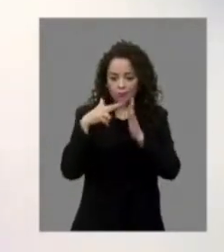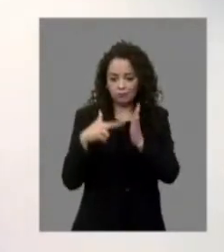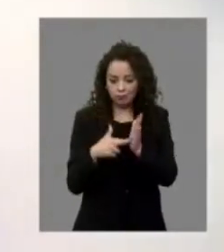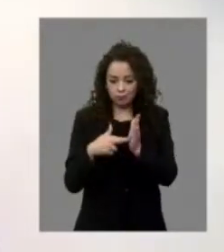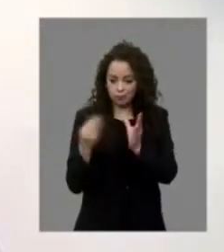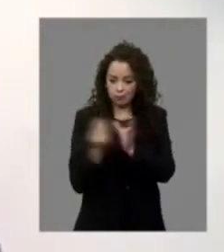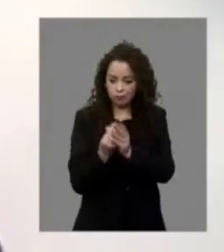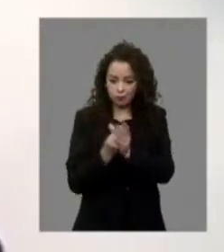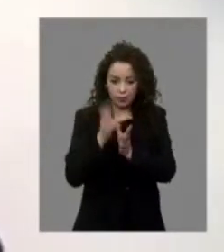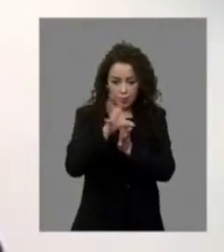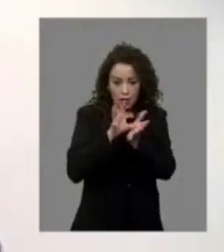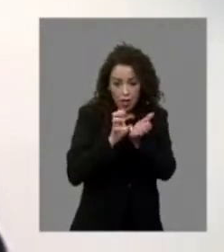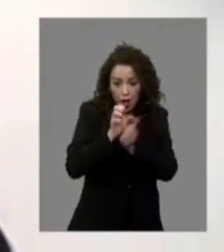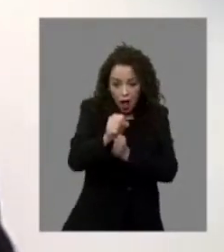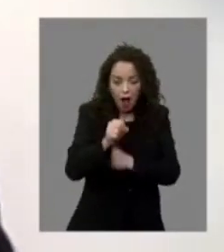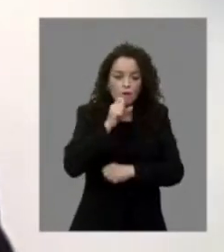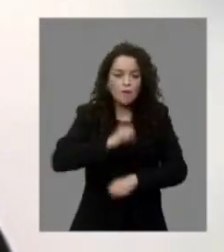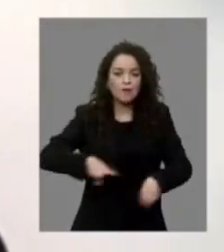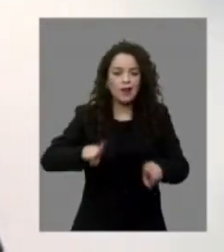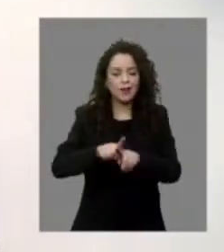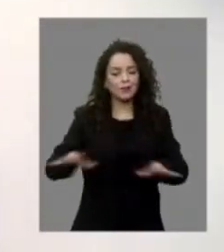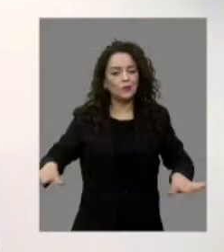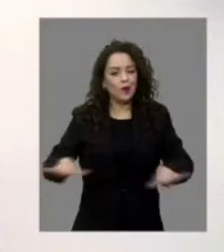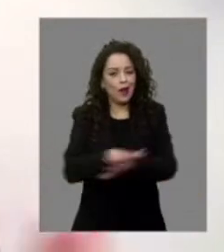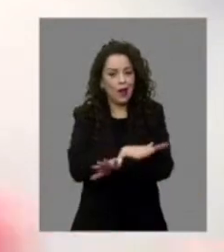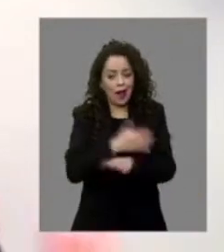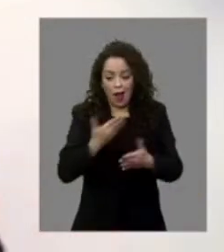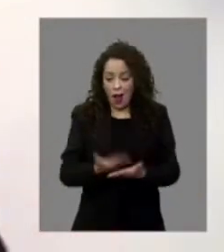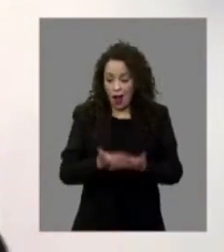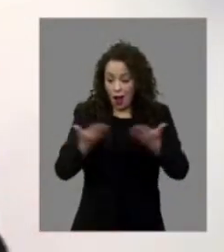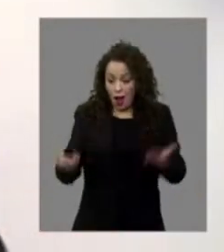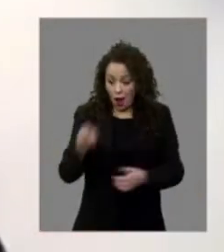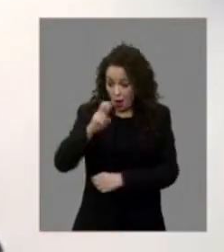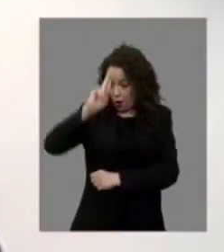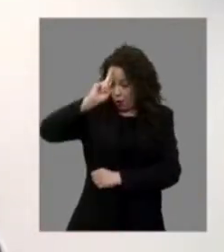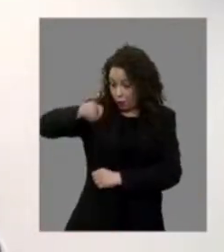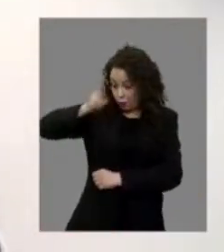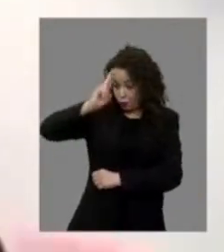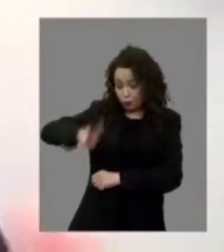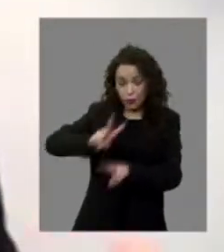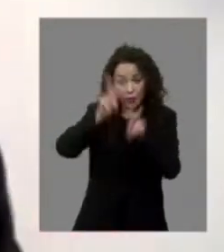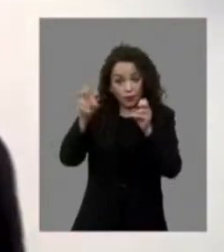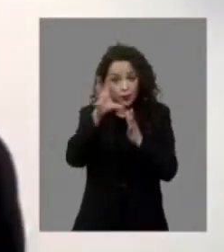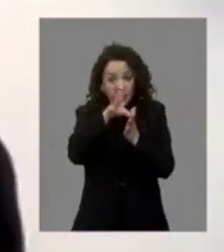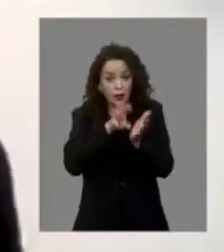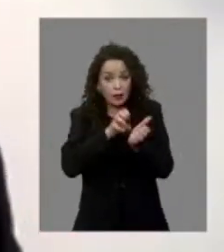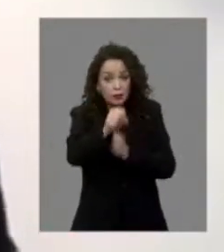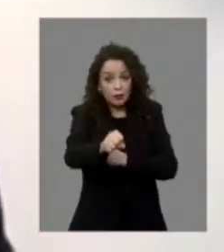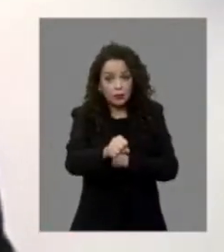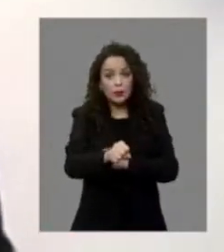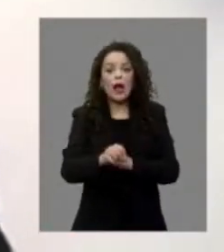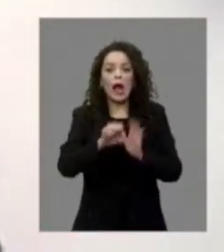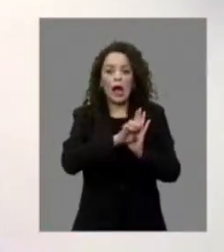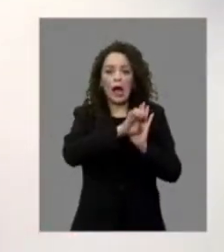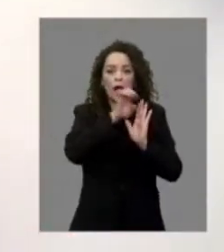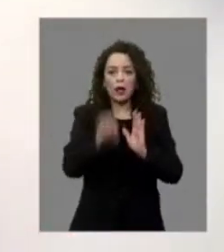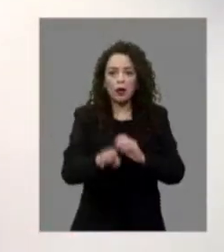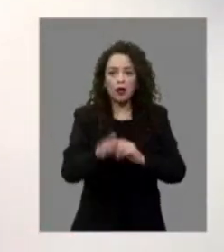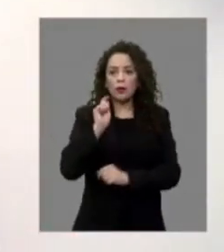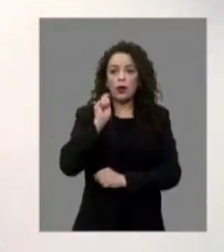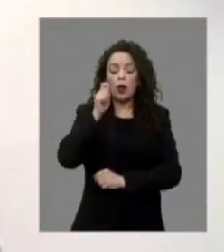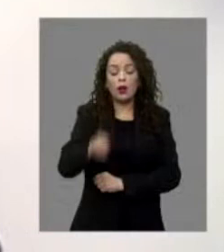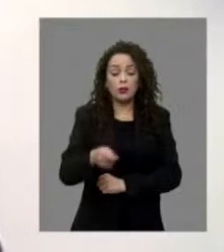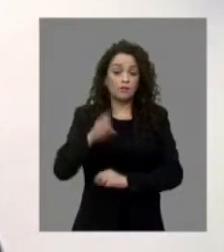constitucional, cambió. Porque hoy en día una restricción constitucional es, por ejemplo, el arraigo en materia de delincuencia